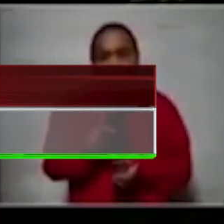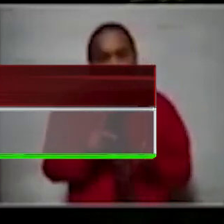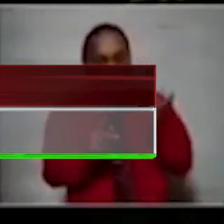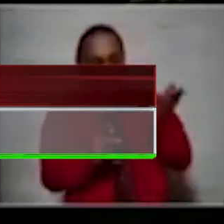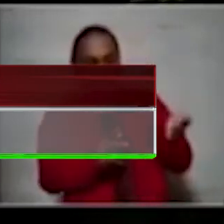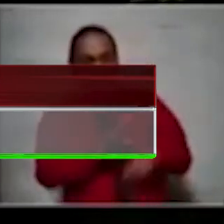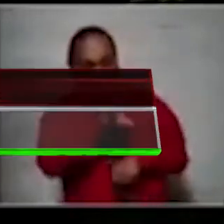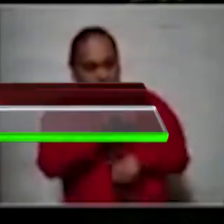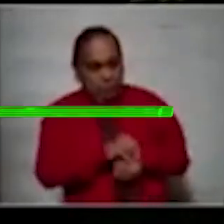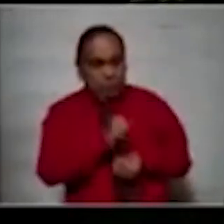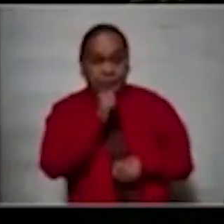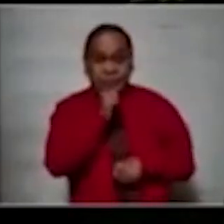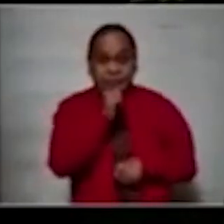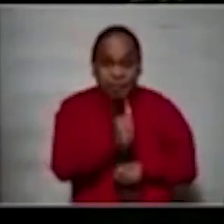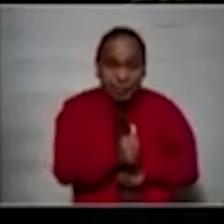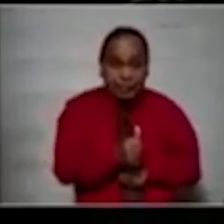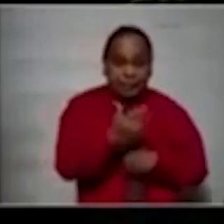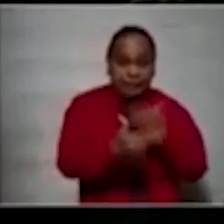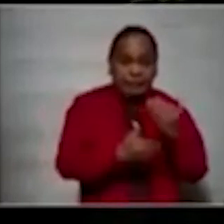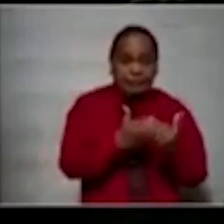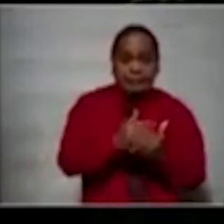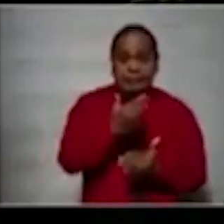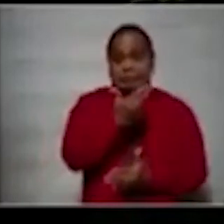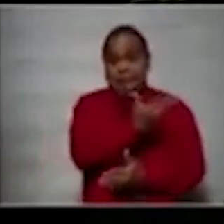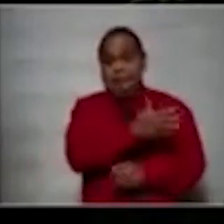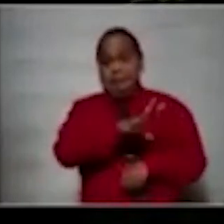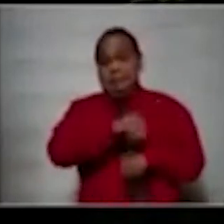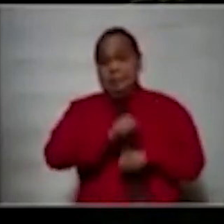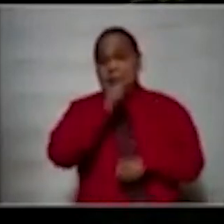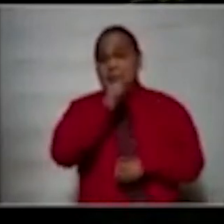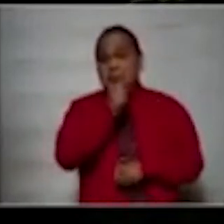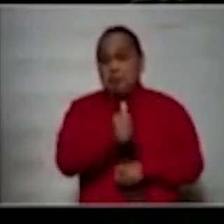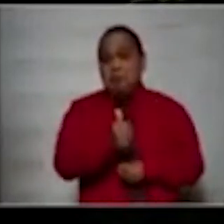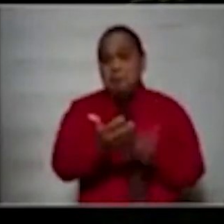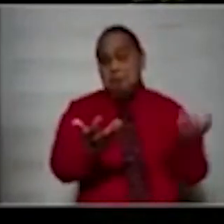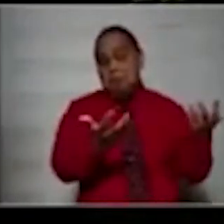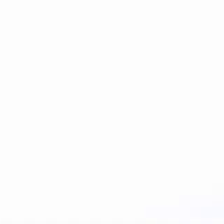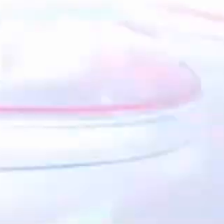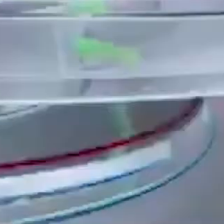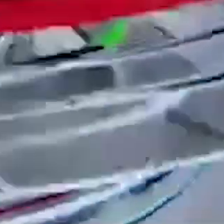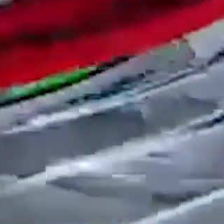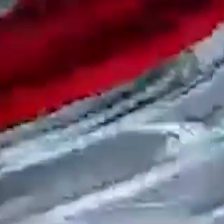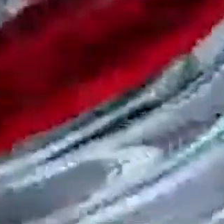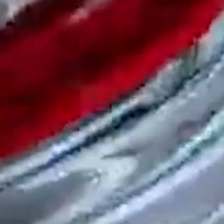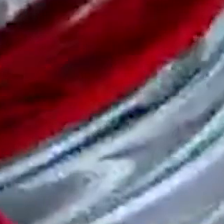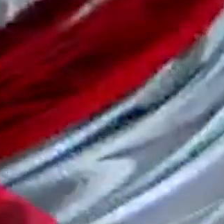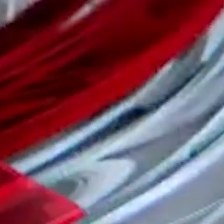la autorización de la persona respecto de la cual se encuentra involucrado el contenido.